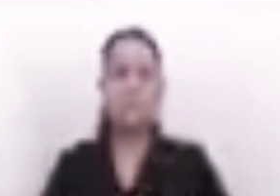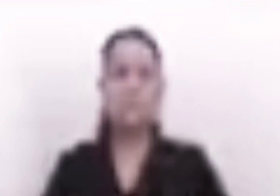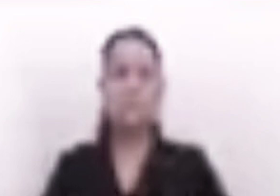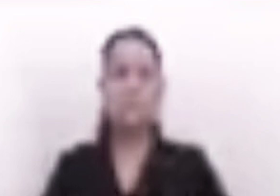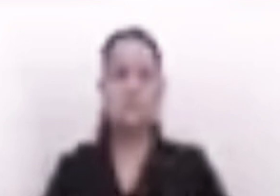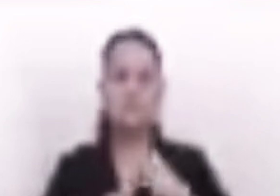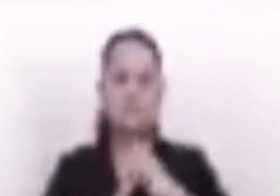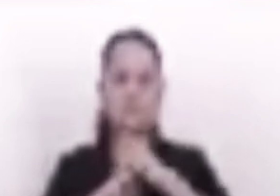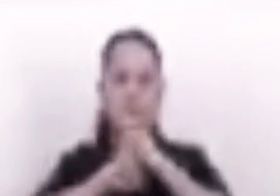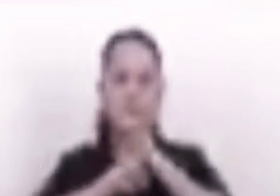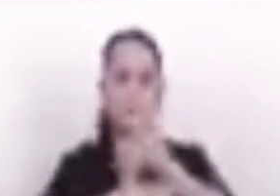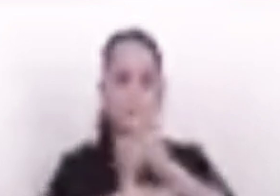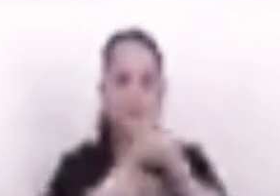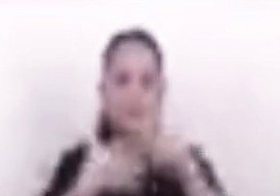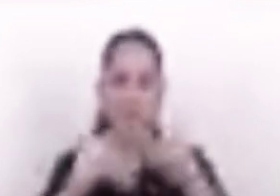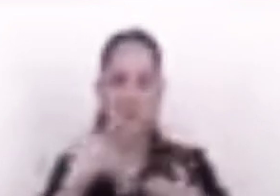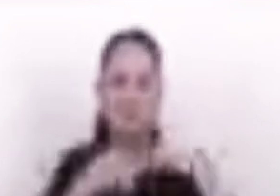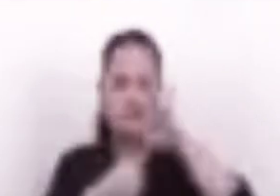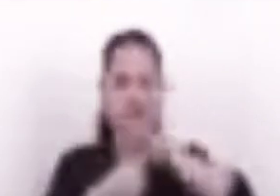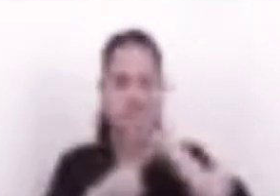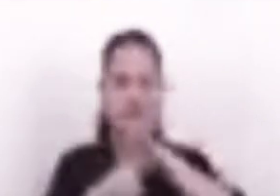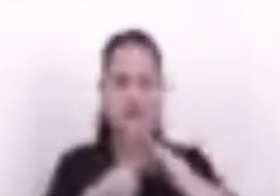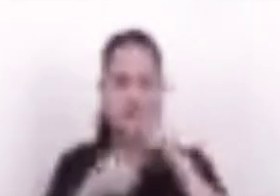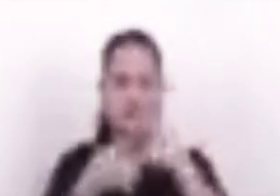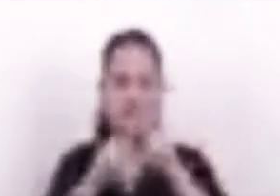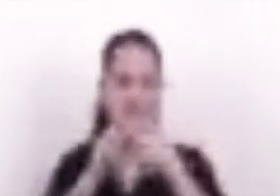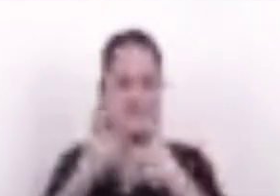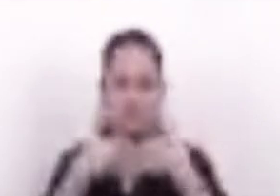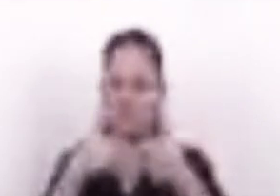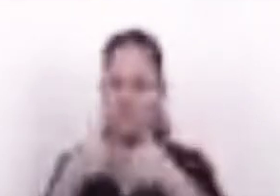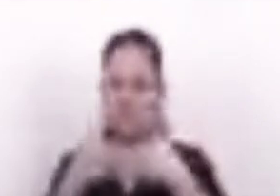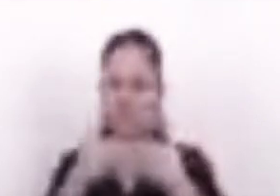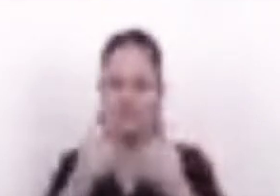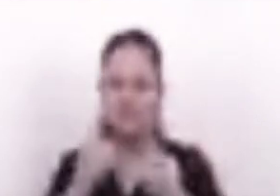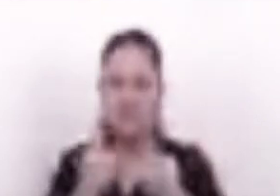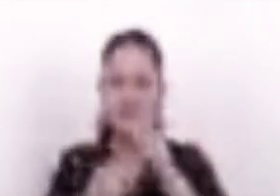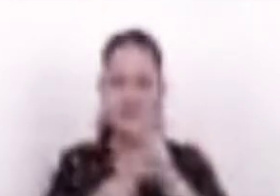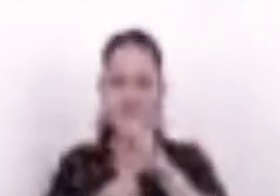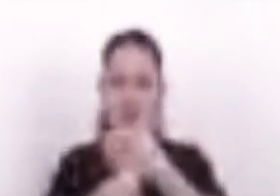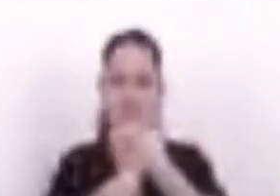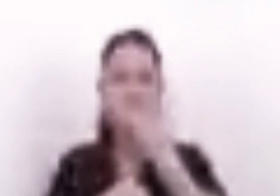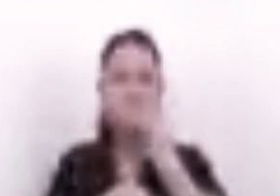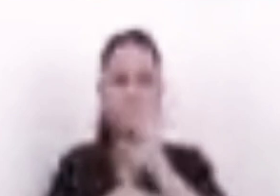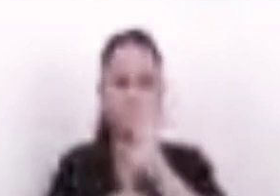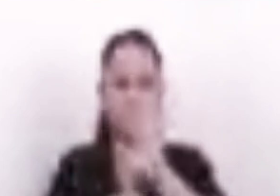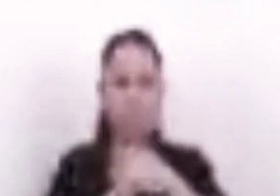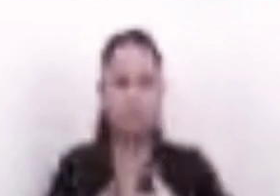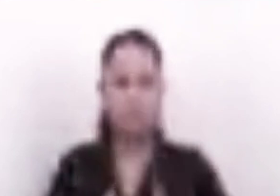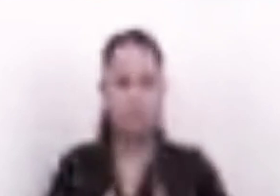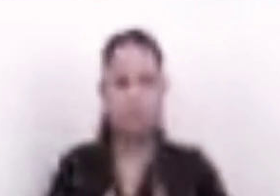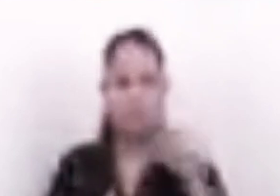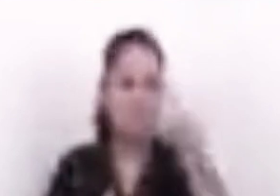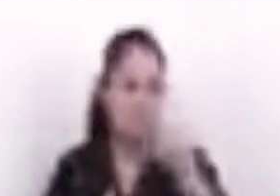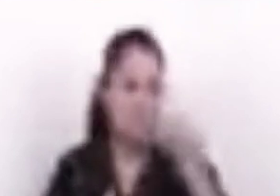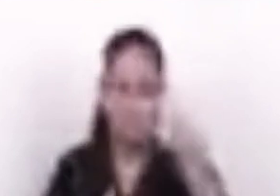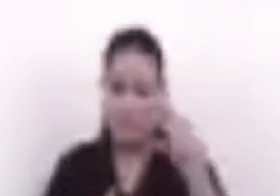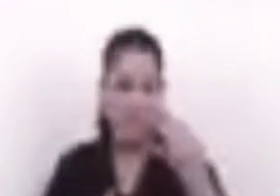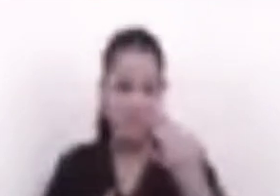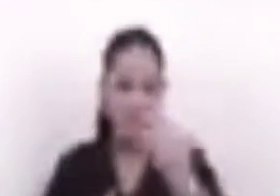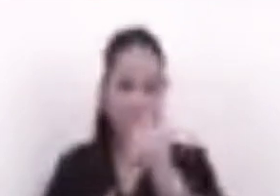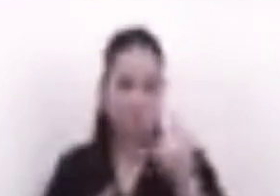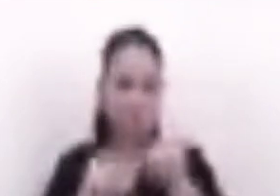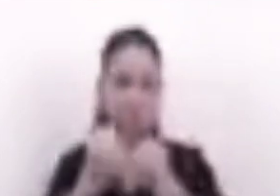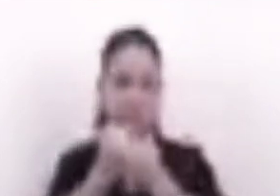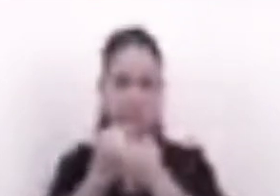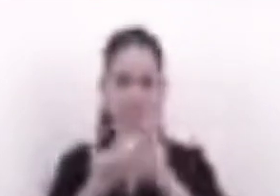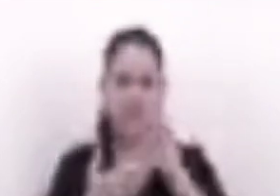Estamos defendiendo su derecho al sufragio. No importa cuál sea el partido de su preferencia. No es necesario que la gente